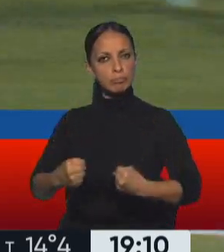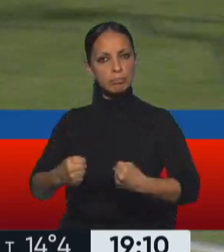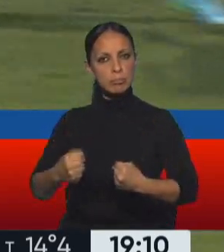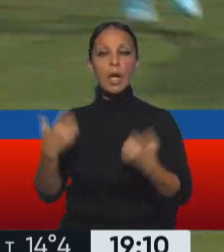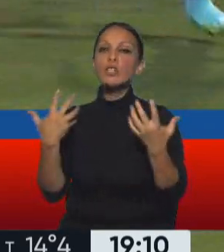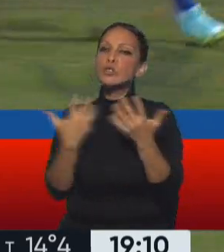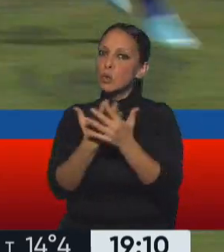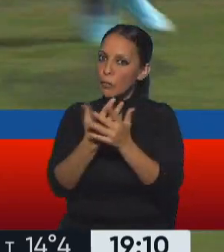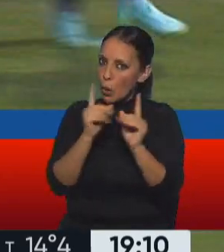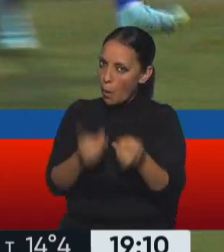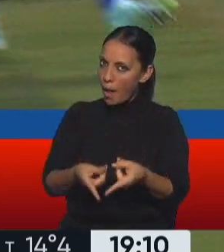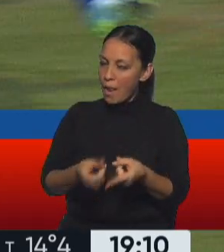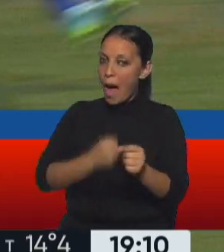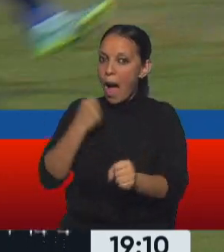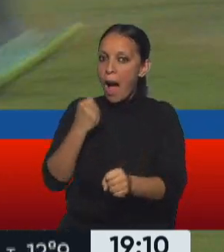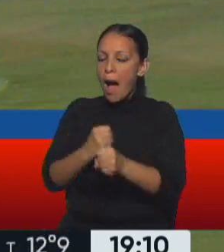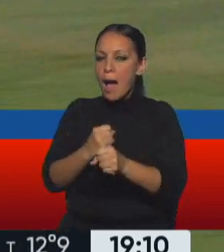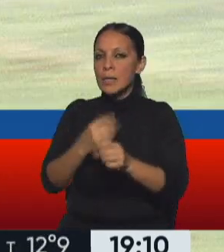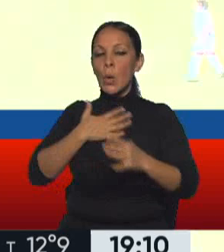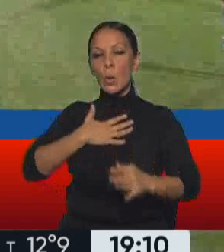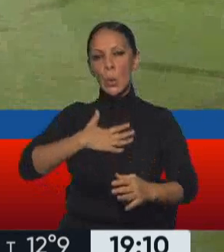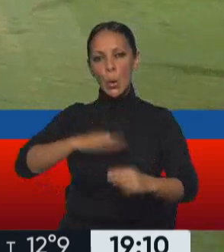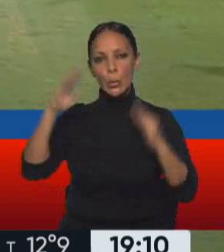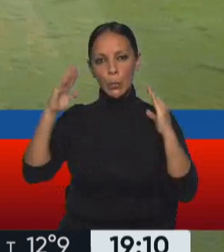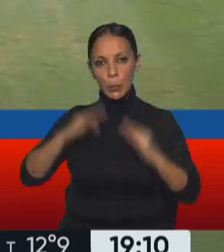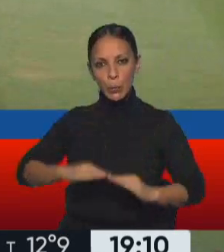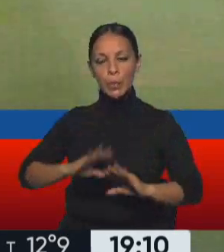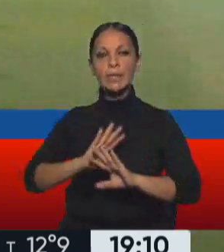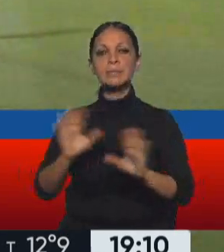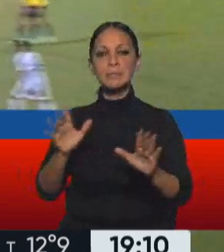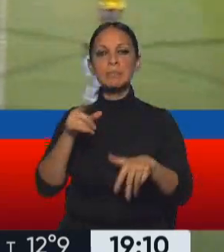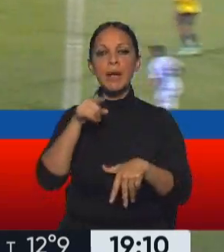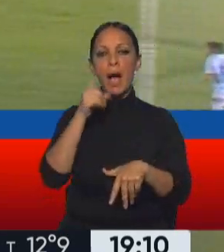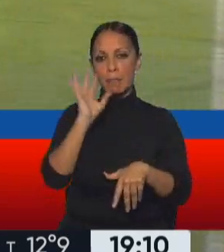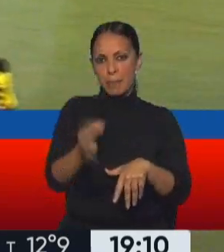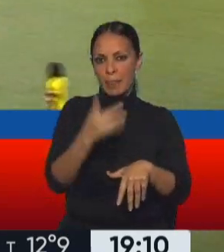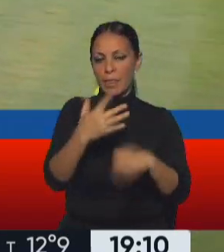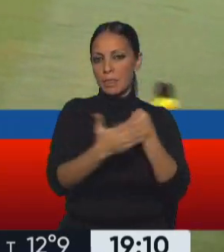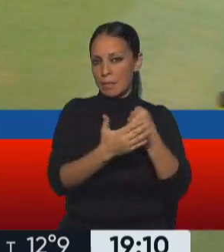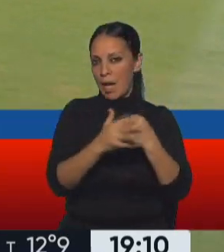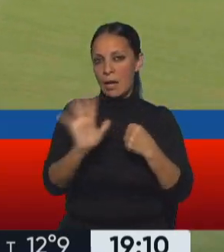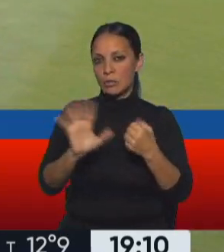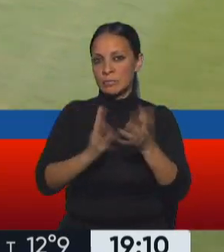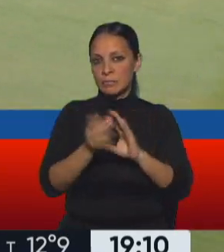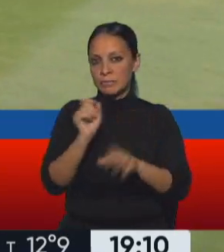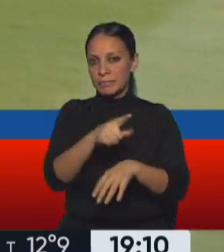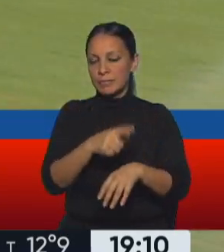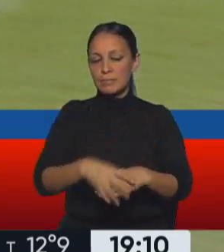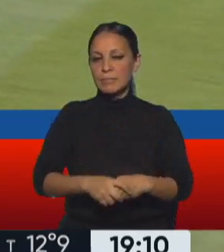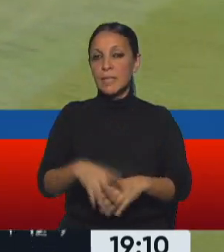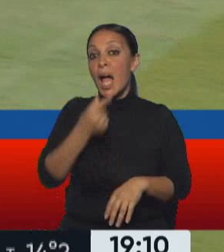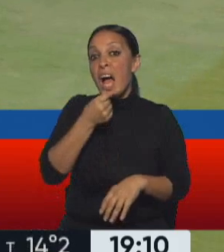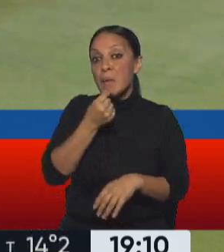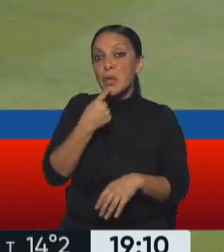es verdad y hasta qué cerrar el partido que recordemos esta fue una mano clara así pero digamos que